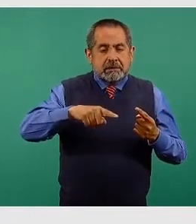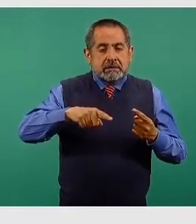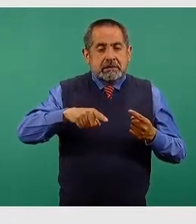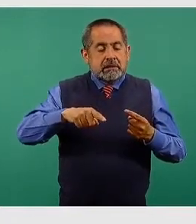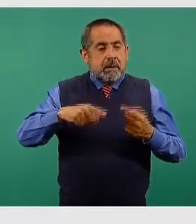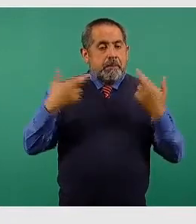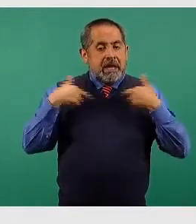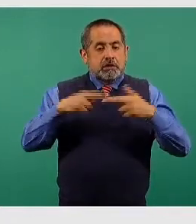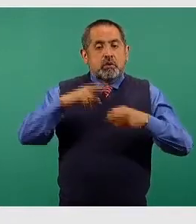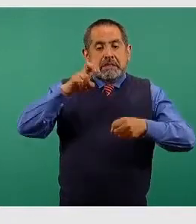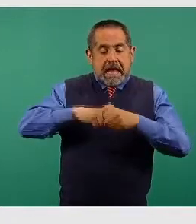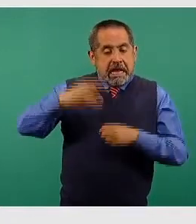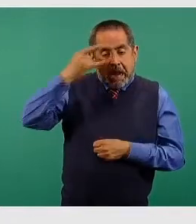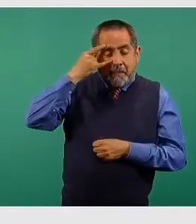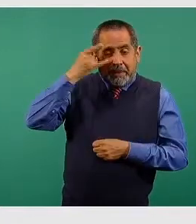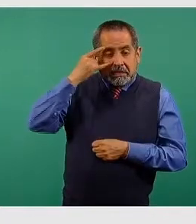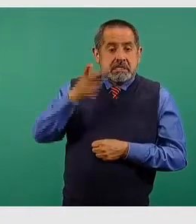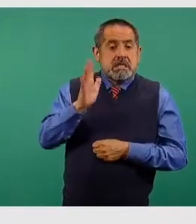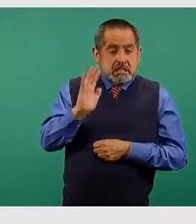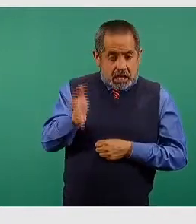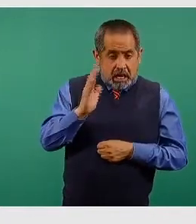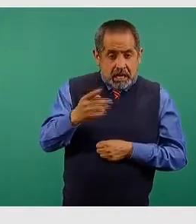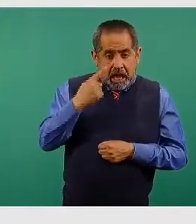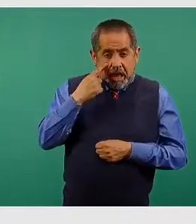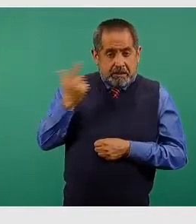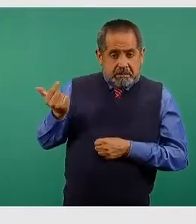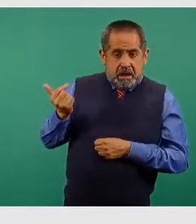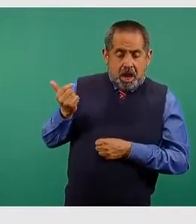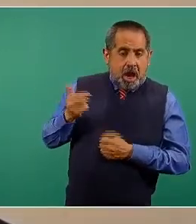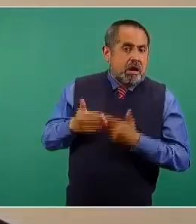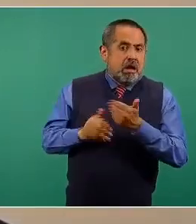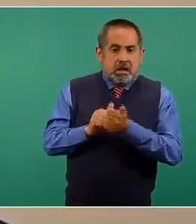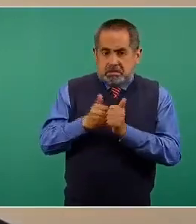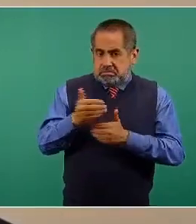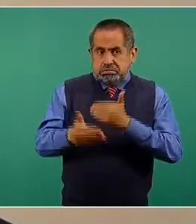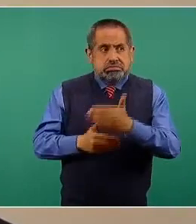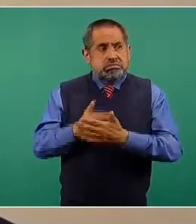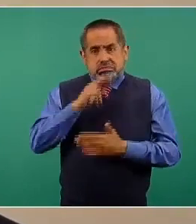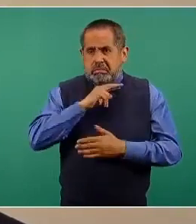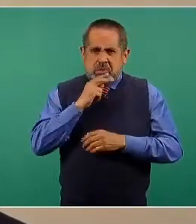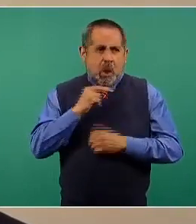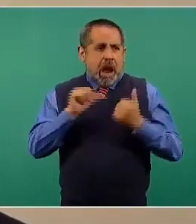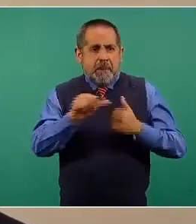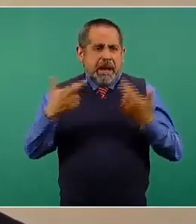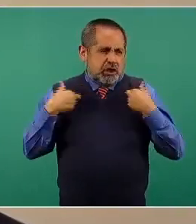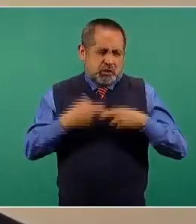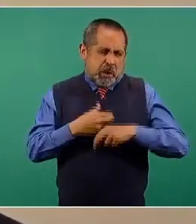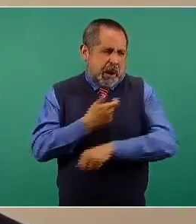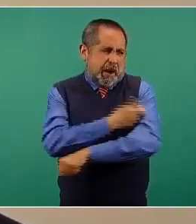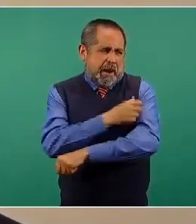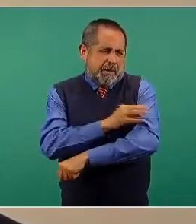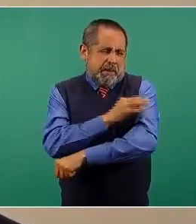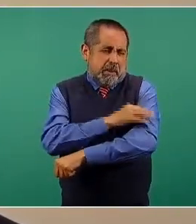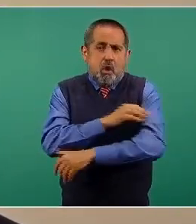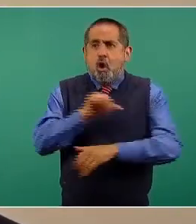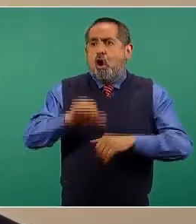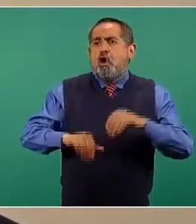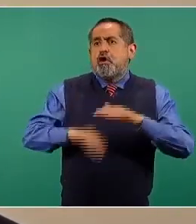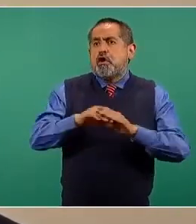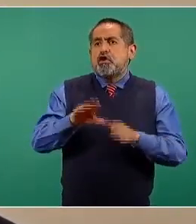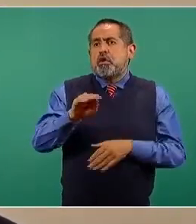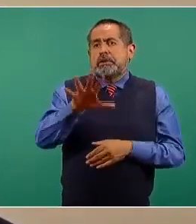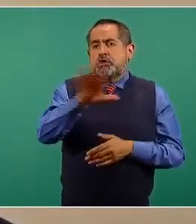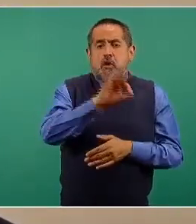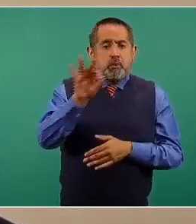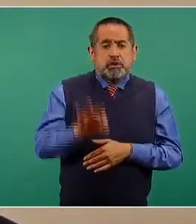estado de Campeche. Vemos un avance bastante rápido. El día de hoy se llega a un